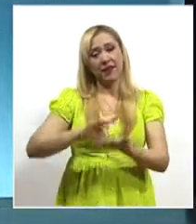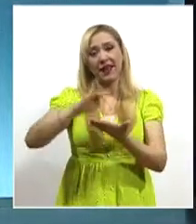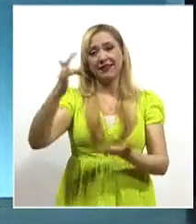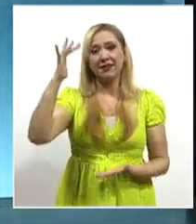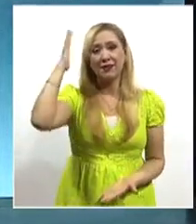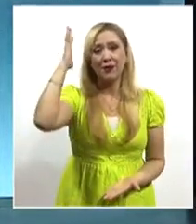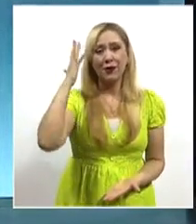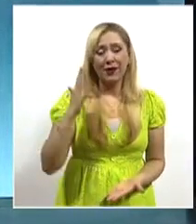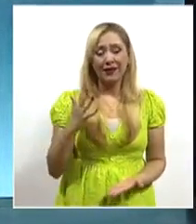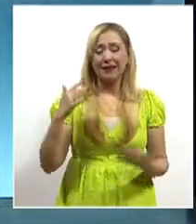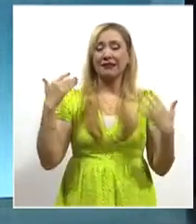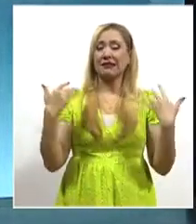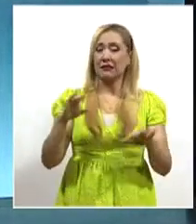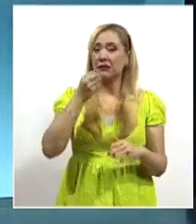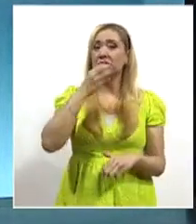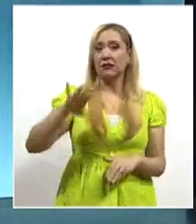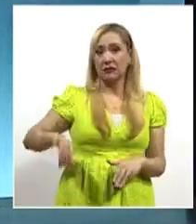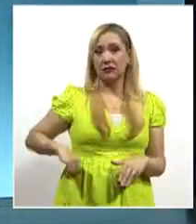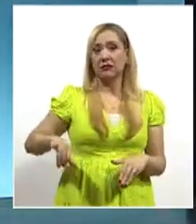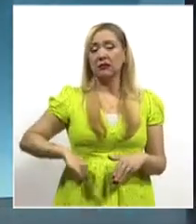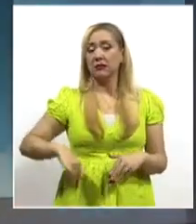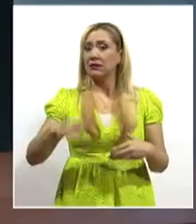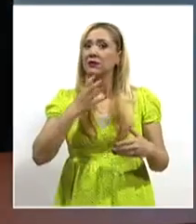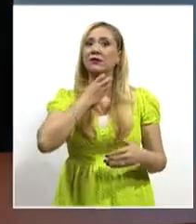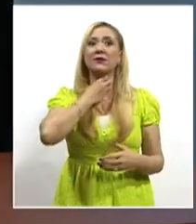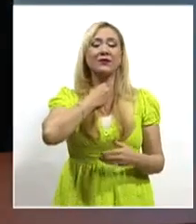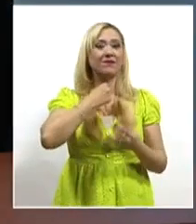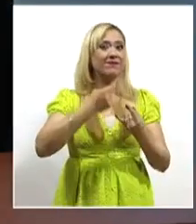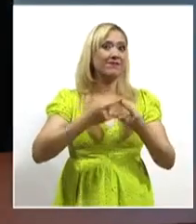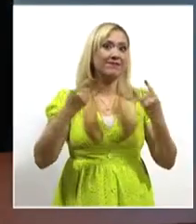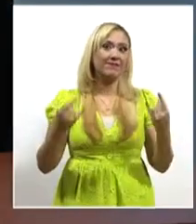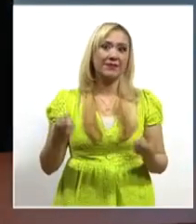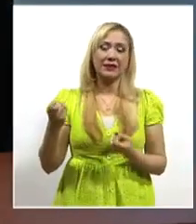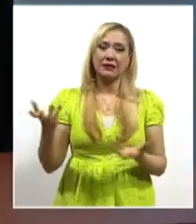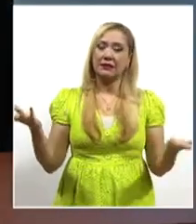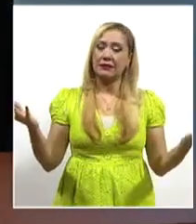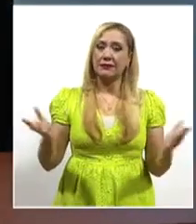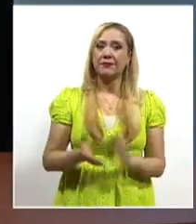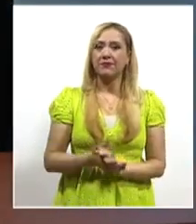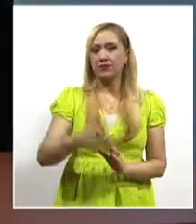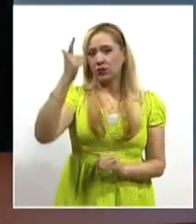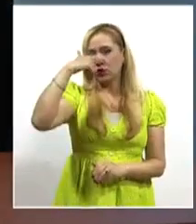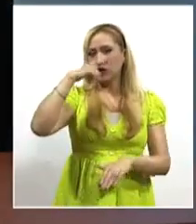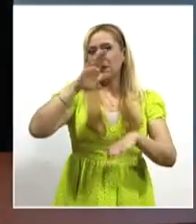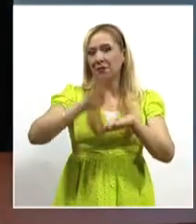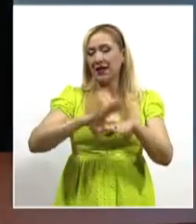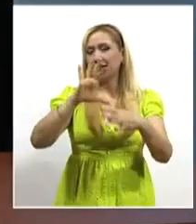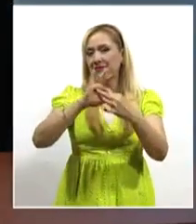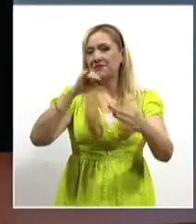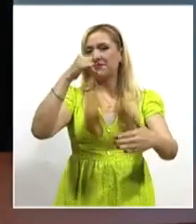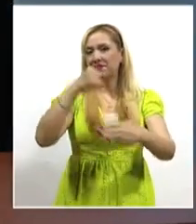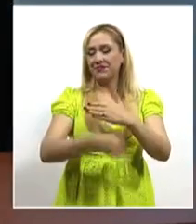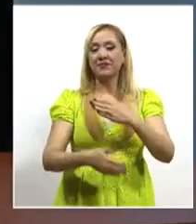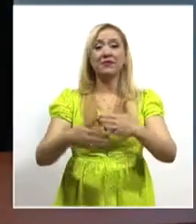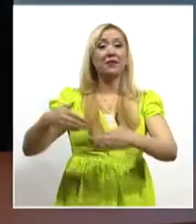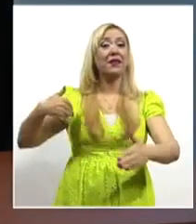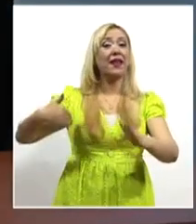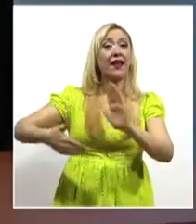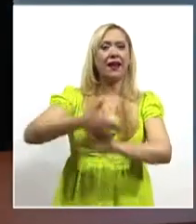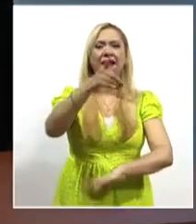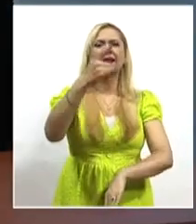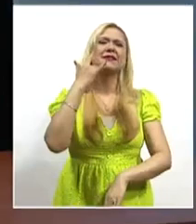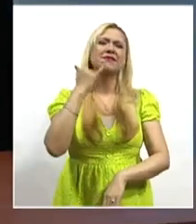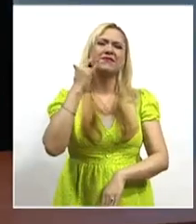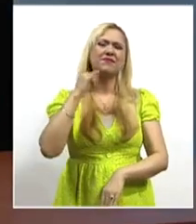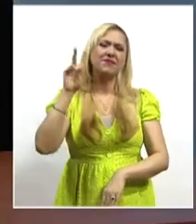gracias, Lorena, por tu reporte y, bueno, por supuesto, los detalles de esta información en el noticiario nocturno. Antes de despedirnos, lo invitamos a